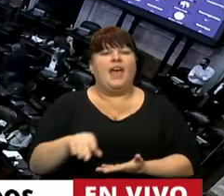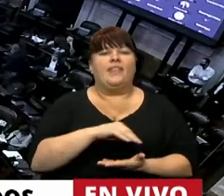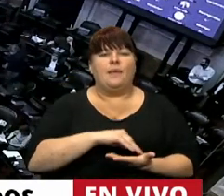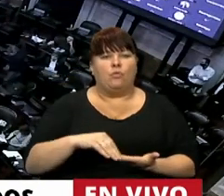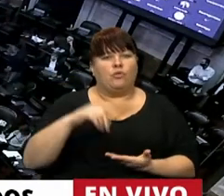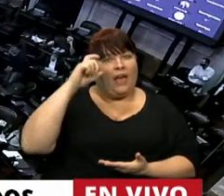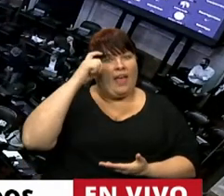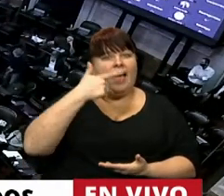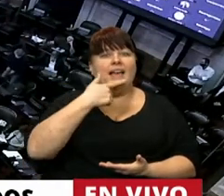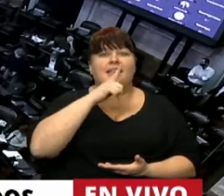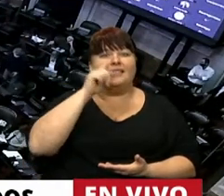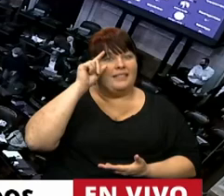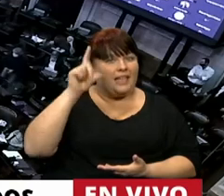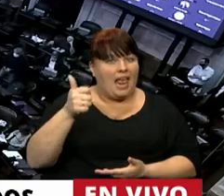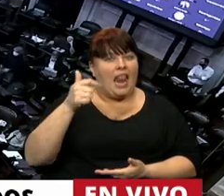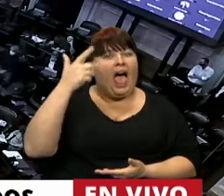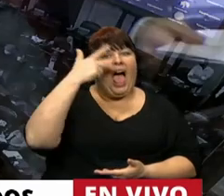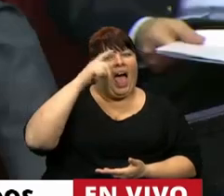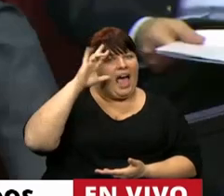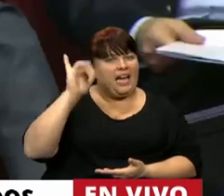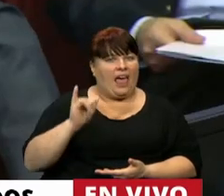Diputada Estela Hernández.